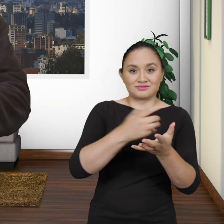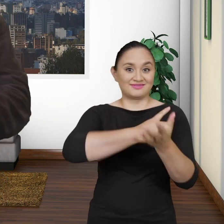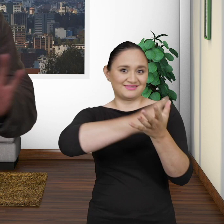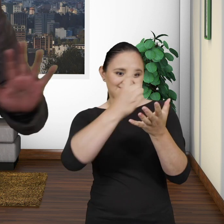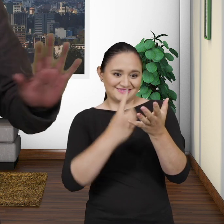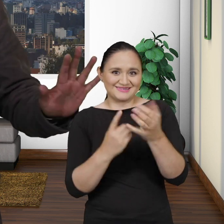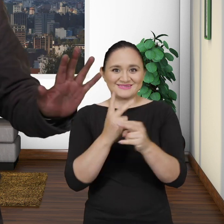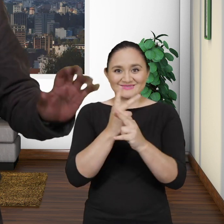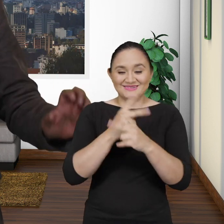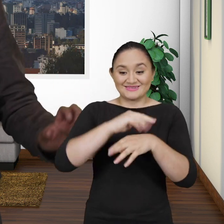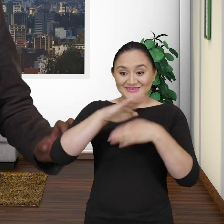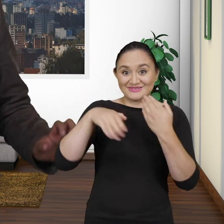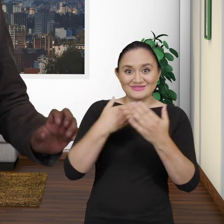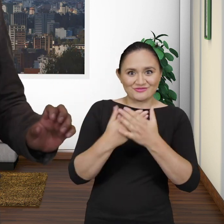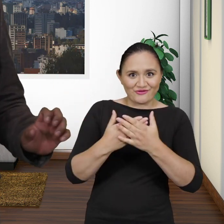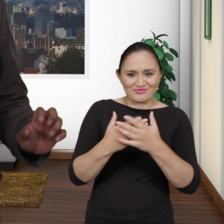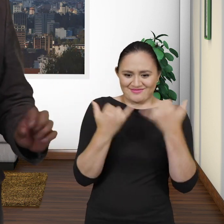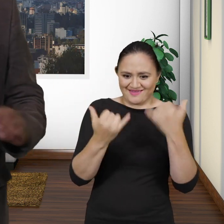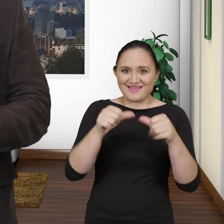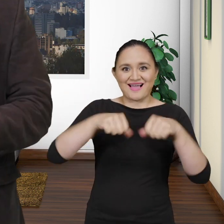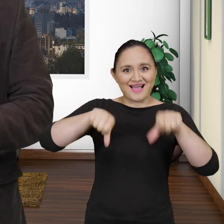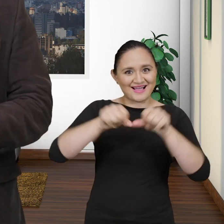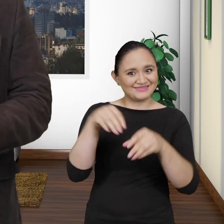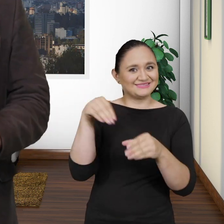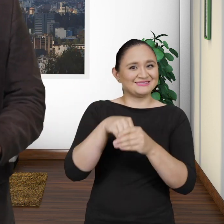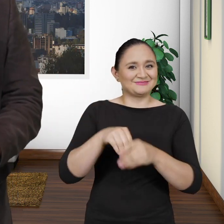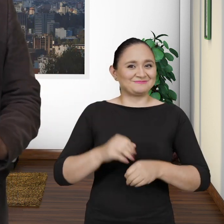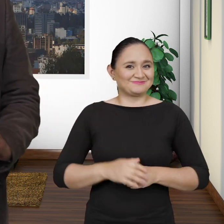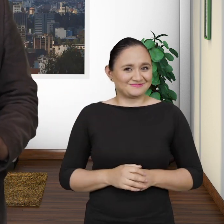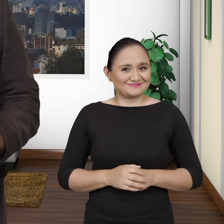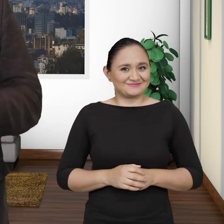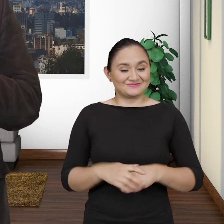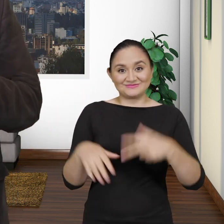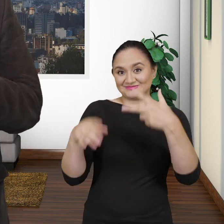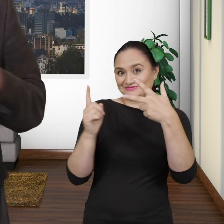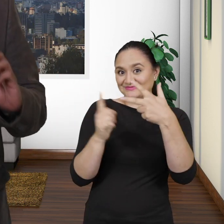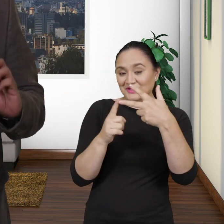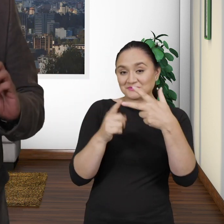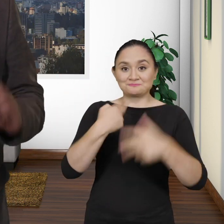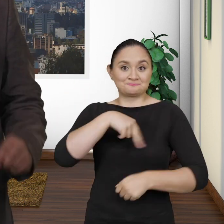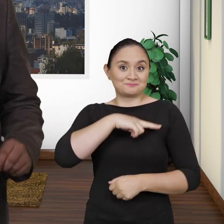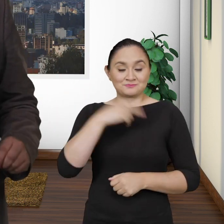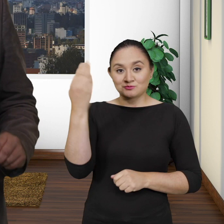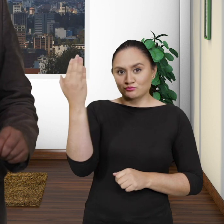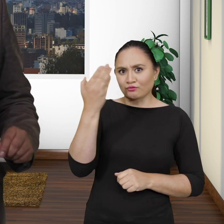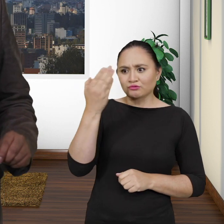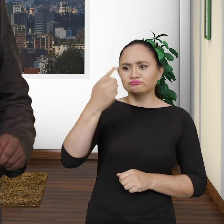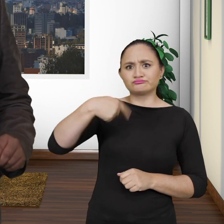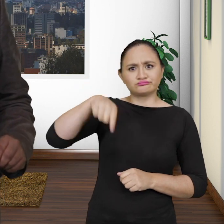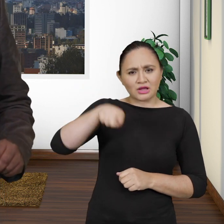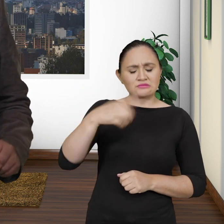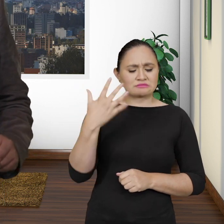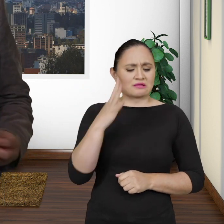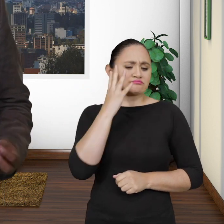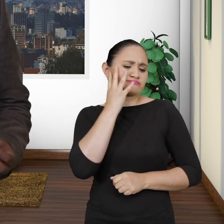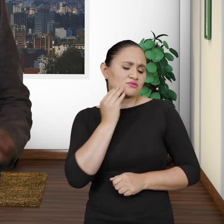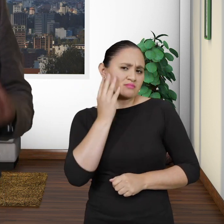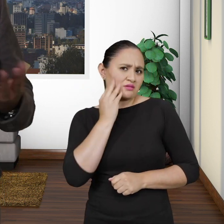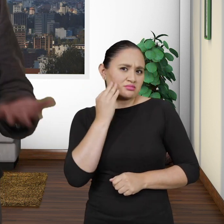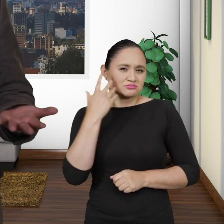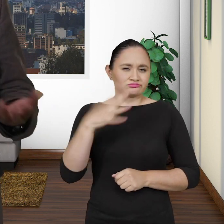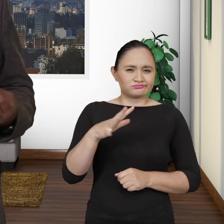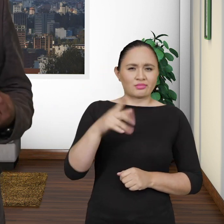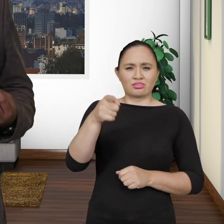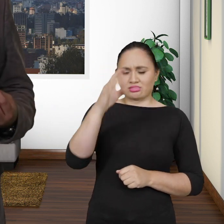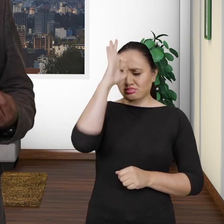productos y todo esto en tiempo real. Tercero, como docente, tienes mucha experiencia y dominio